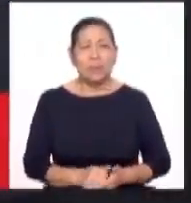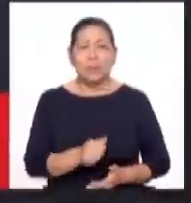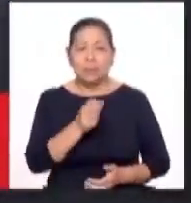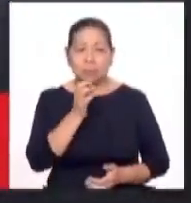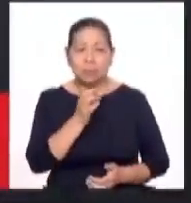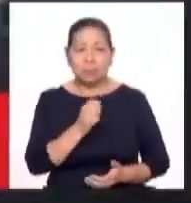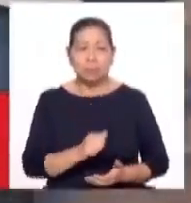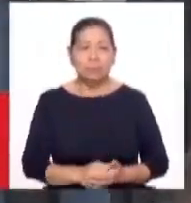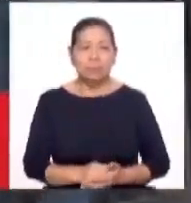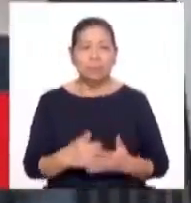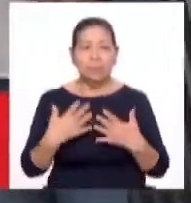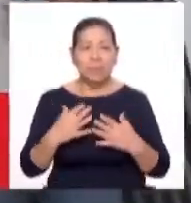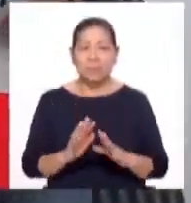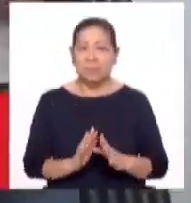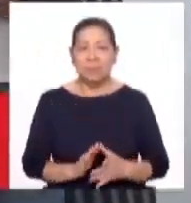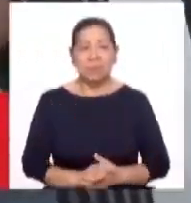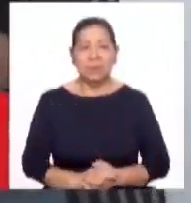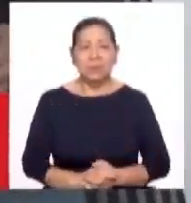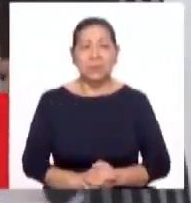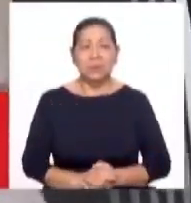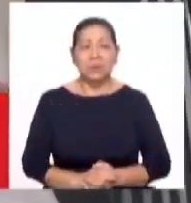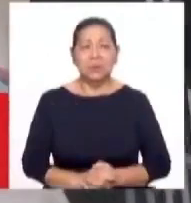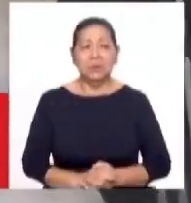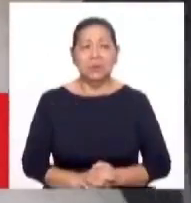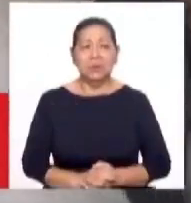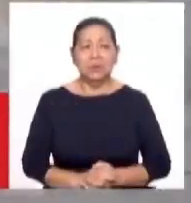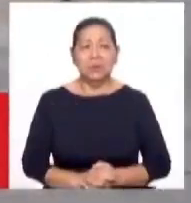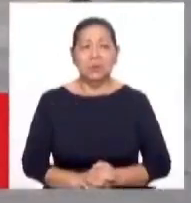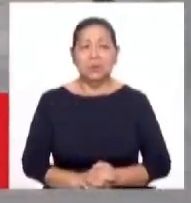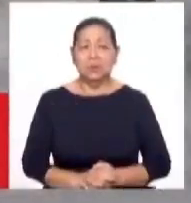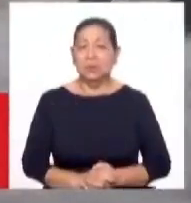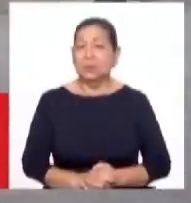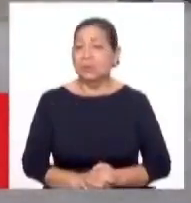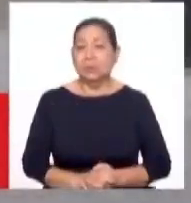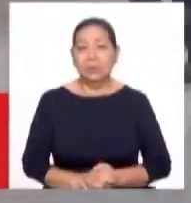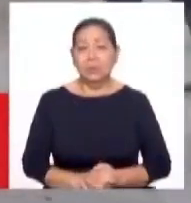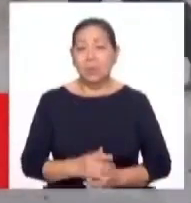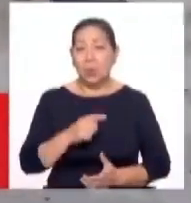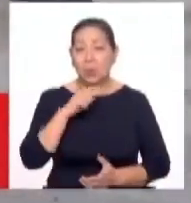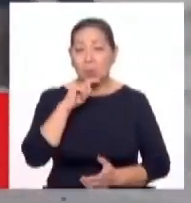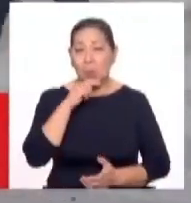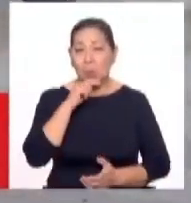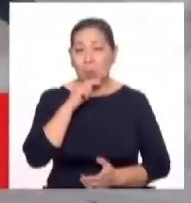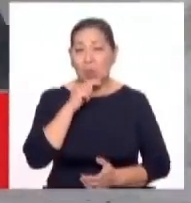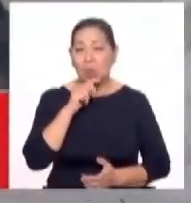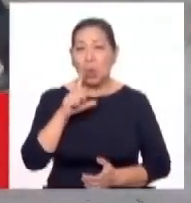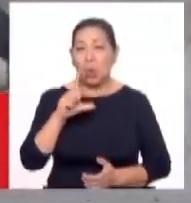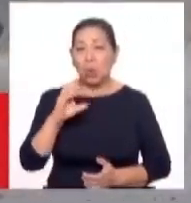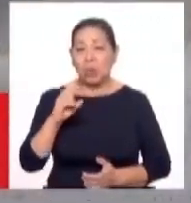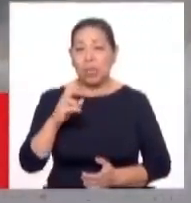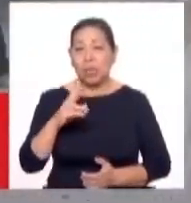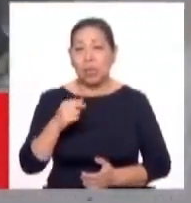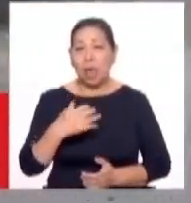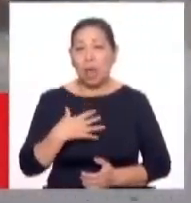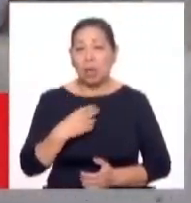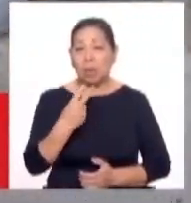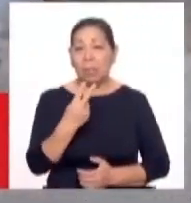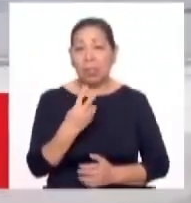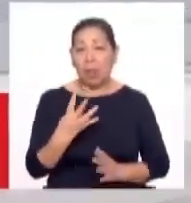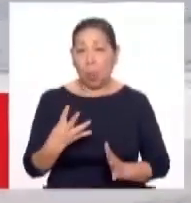robos al paso y las extorsiones son dos de los delitos más comunes en el país cuyos índices han aumentado notoriamente en el último